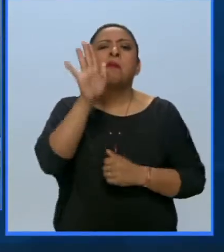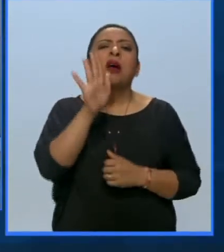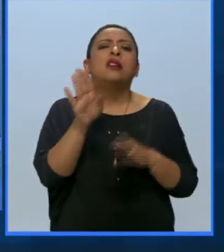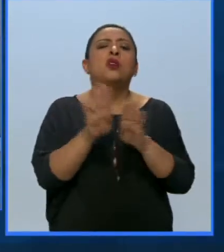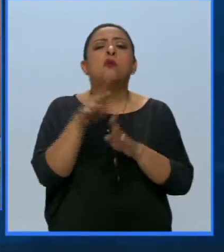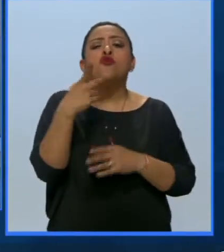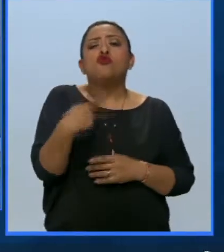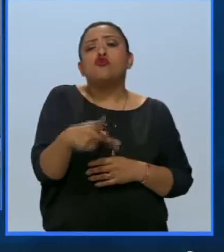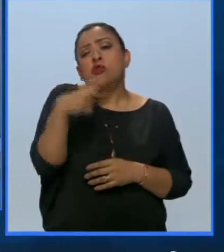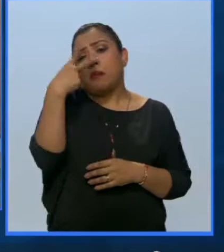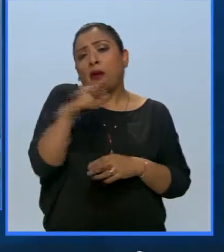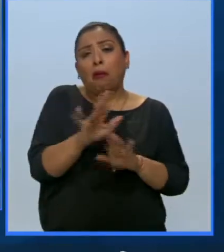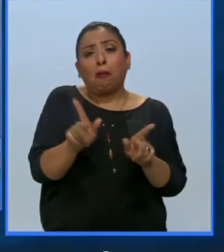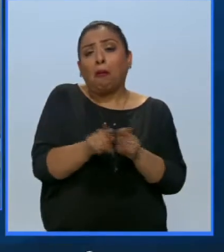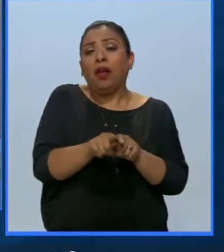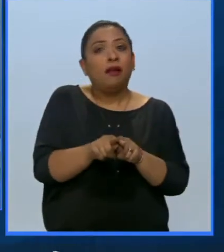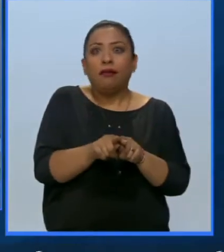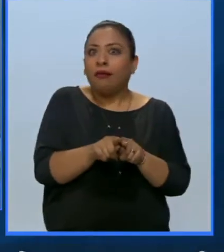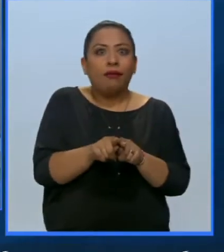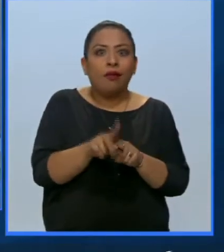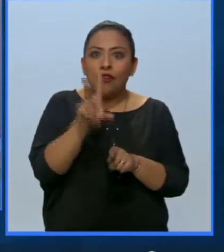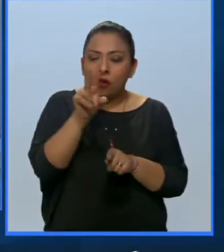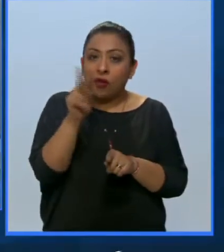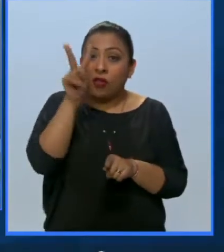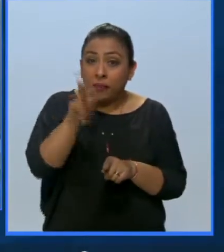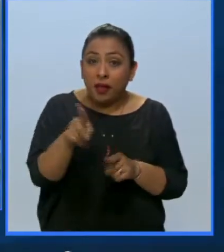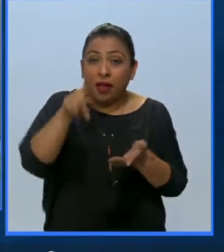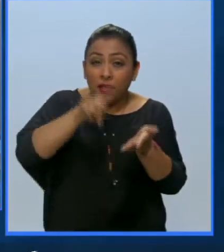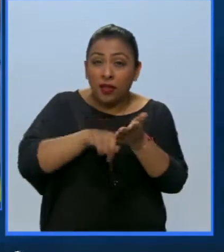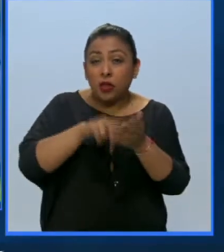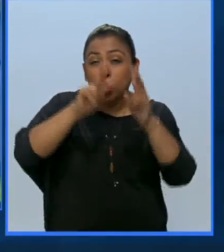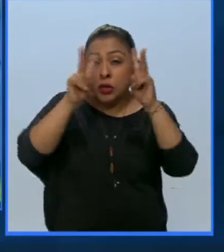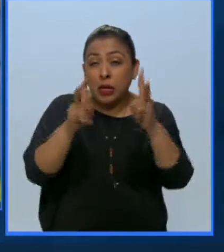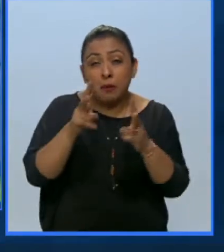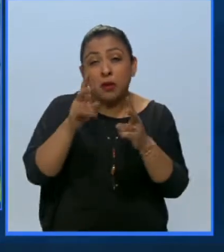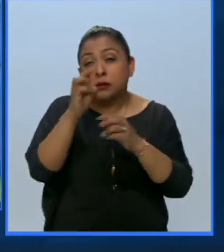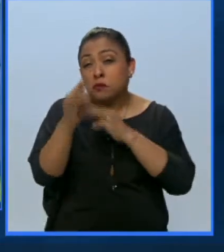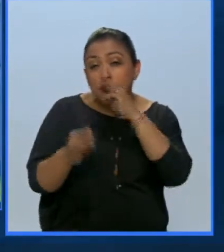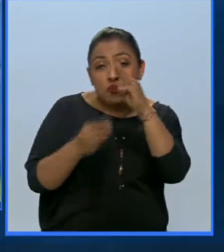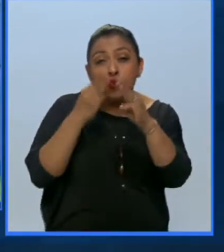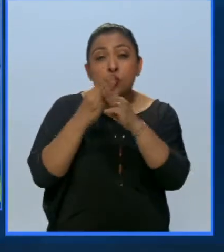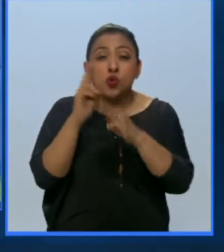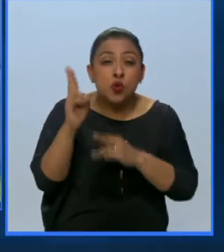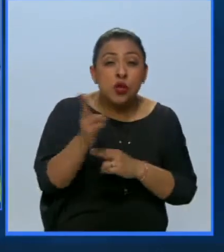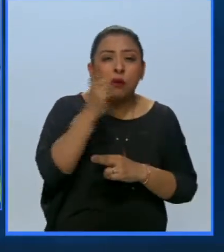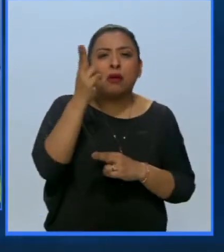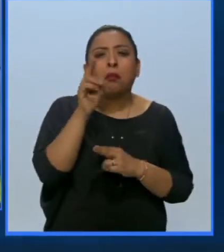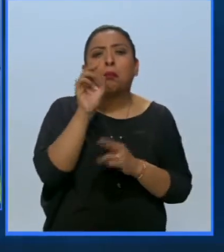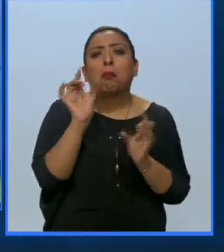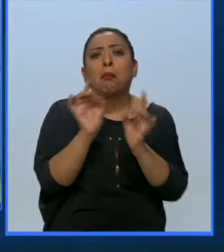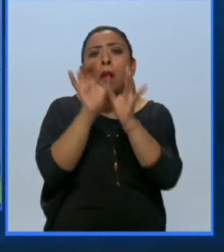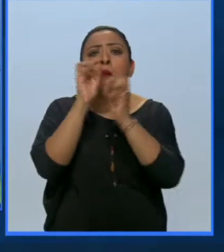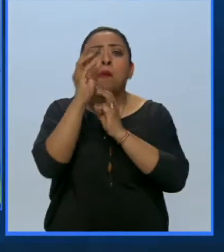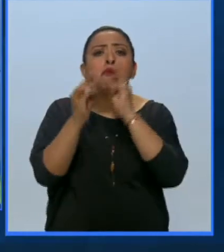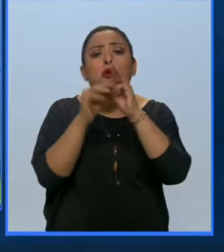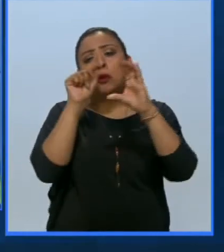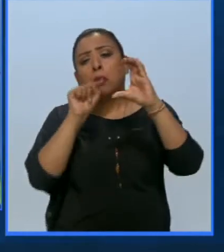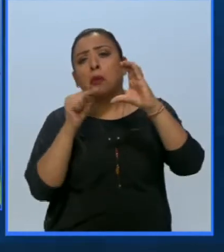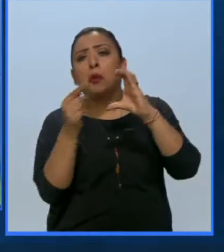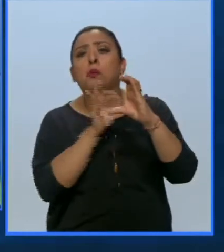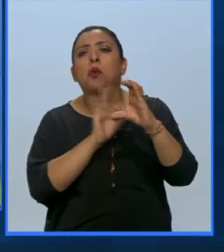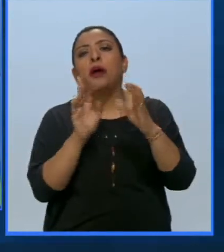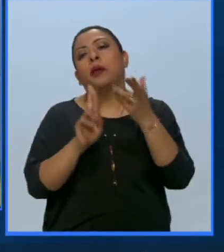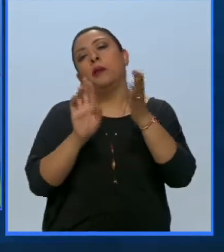solamente mexicano, es cuando te das cuenta que no, que toca temas universales y temas que pueden ocurrir en cualquier parte del mundo, ¿no? Como lo es